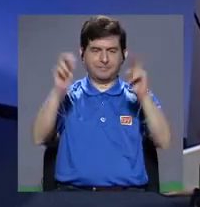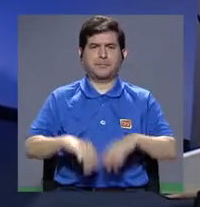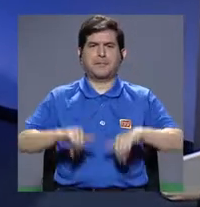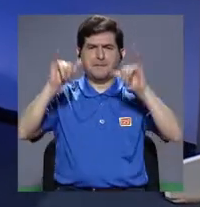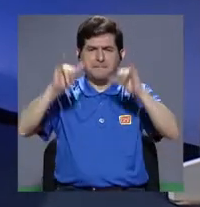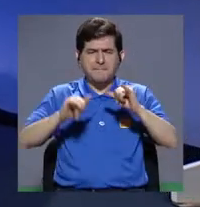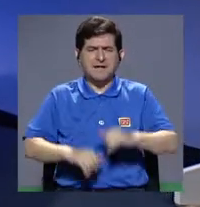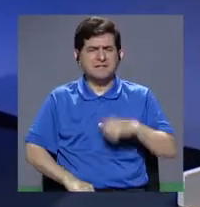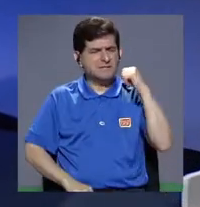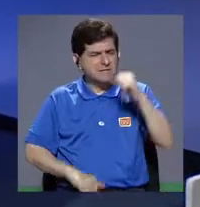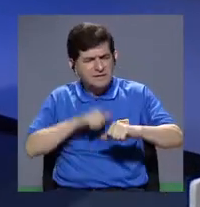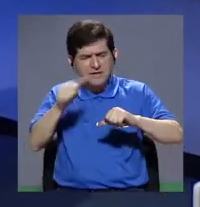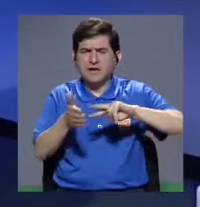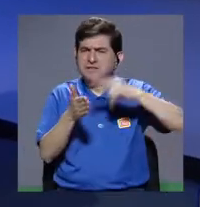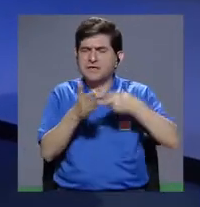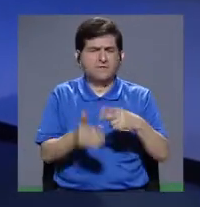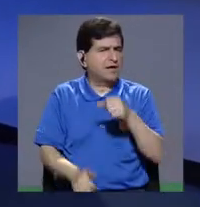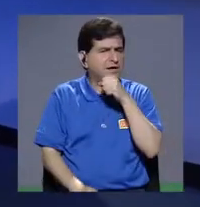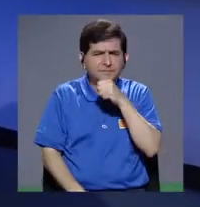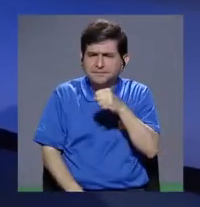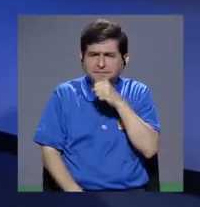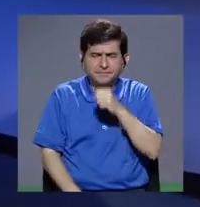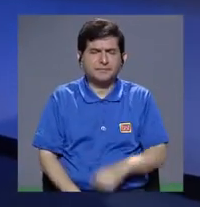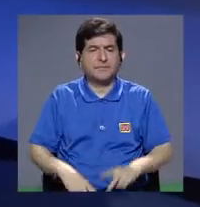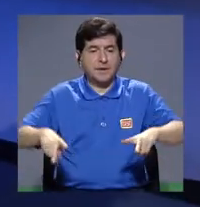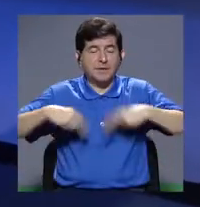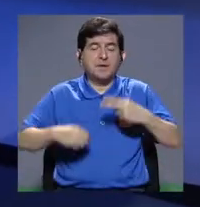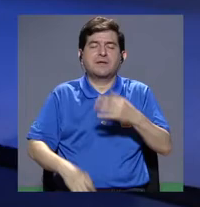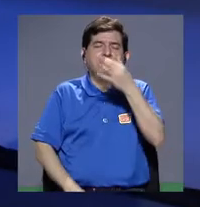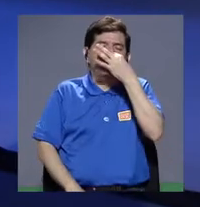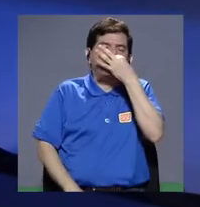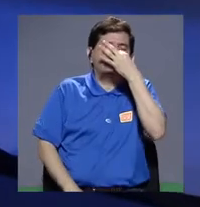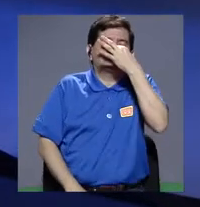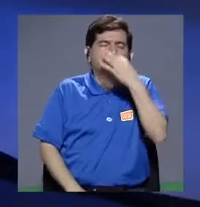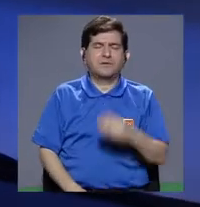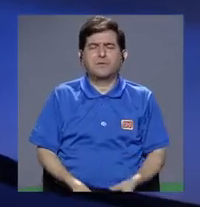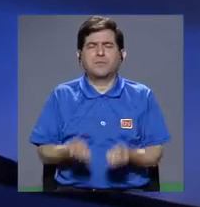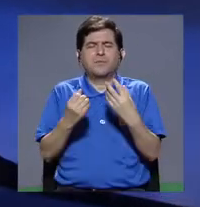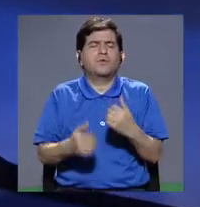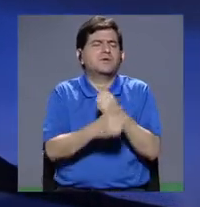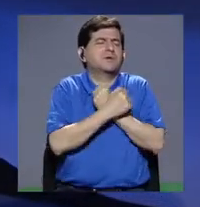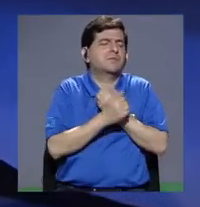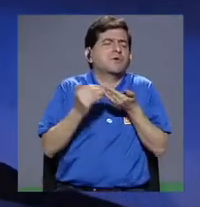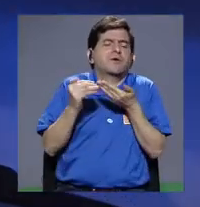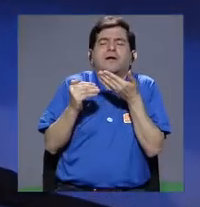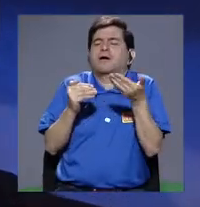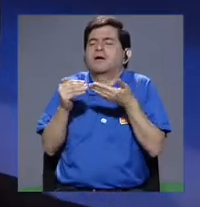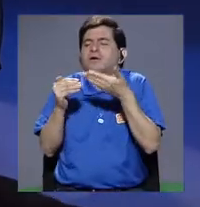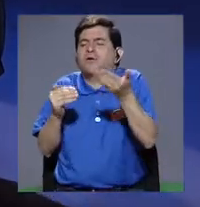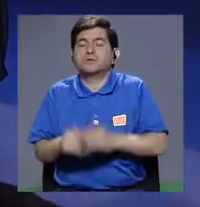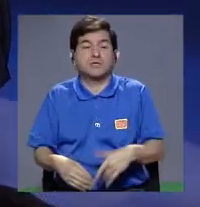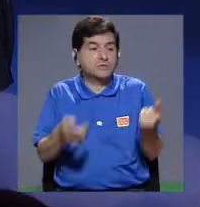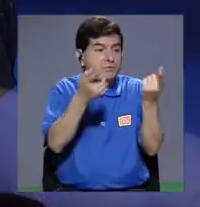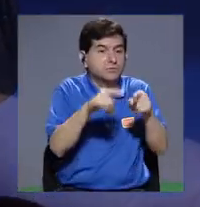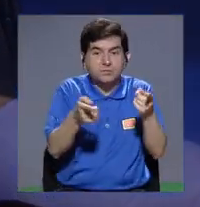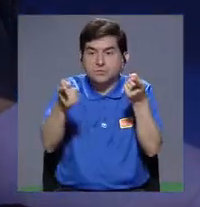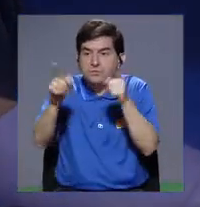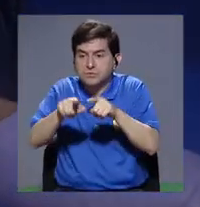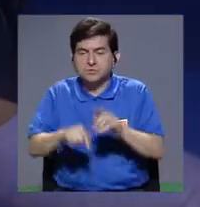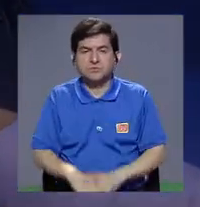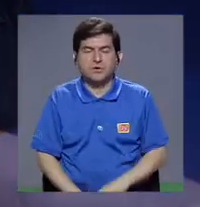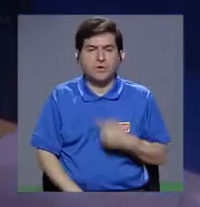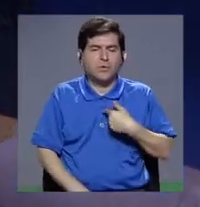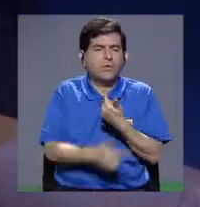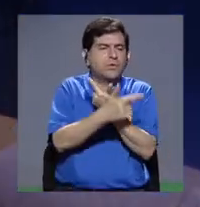mantener el afán es no envejecer vivir enamorada llena de amoríos por las cosas por los sucesos